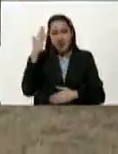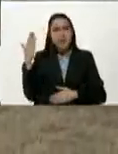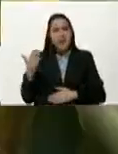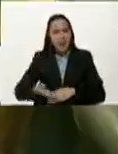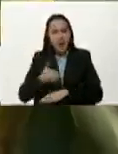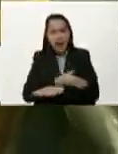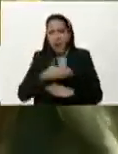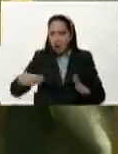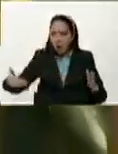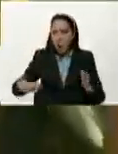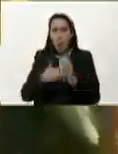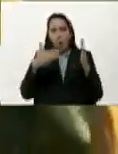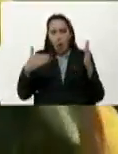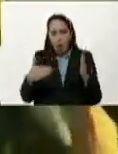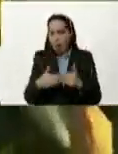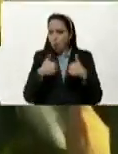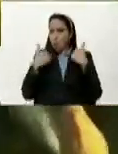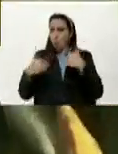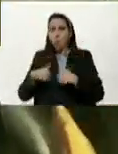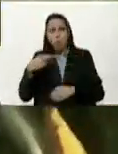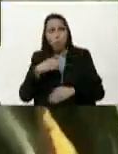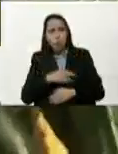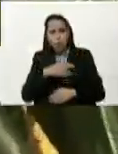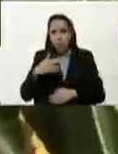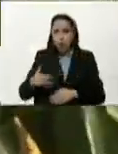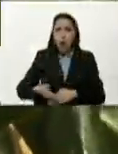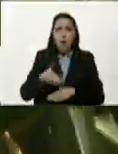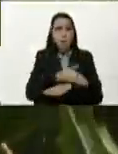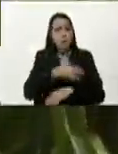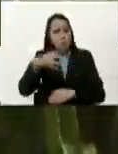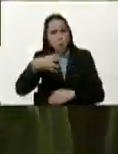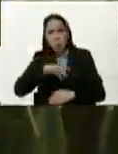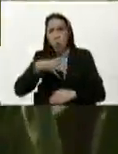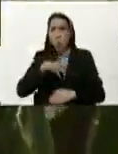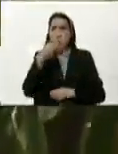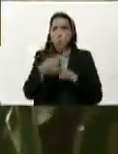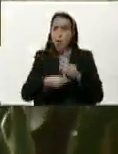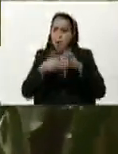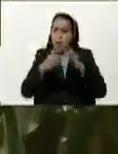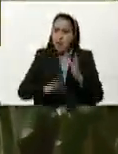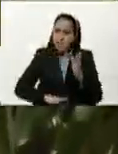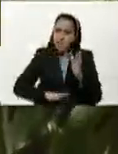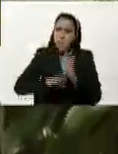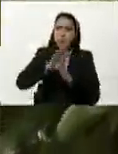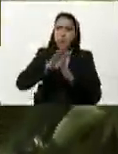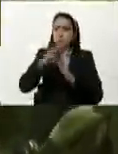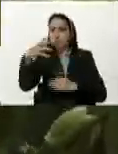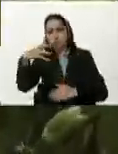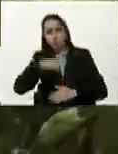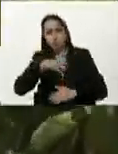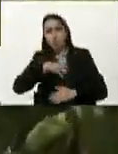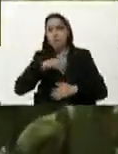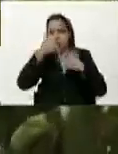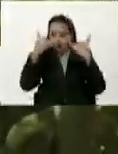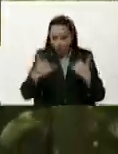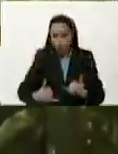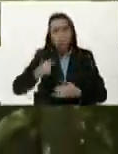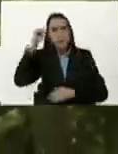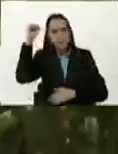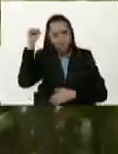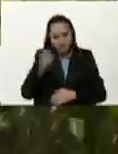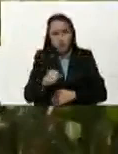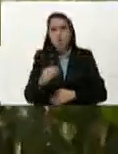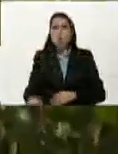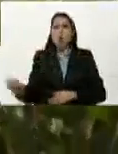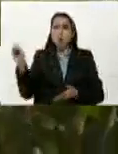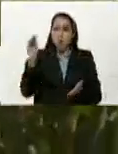no pudimos en años anteriores elevar su máxima producción como hoy ahora sí lo estamos retomando